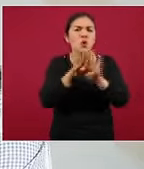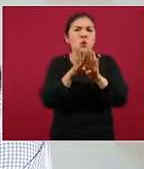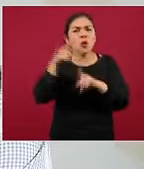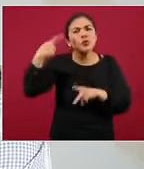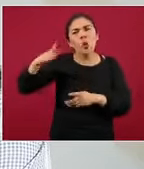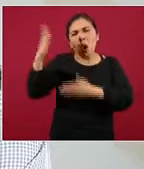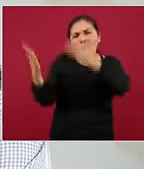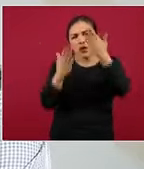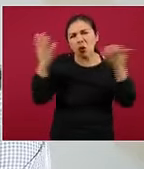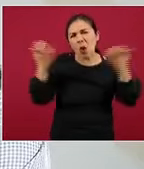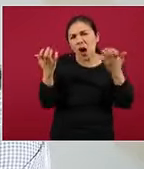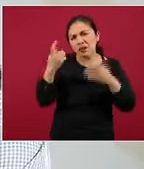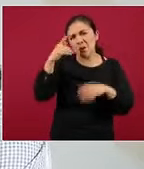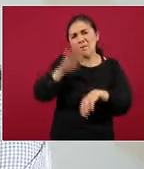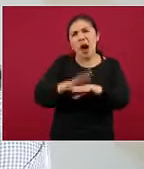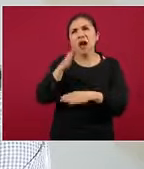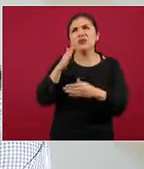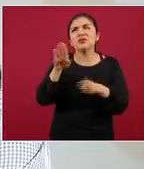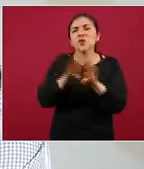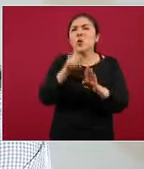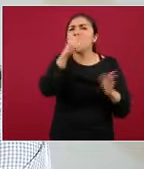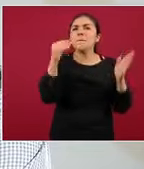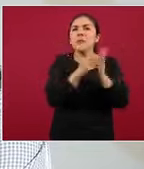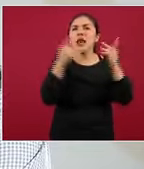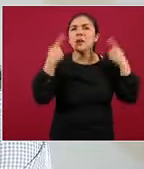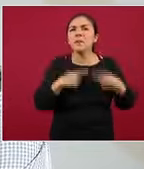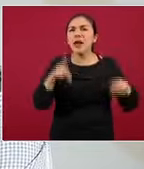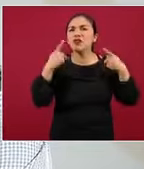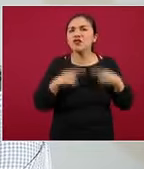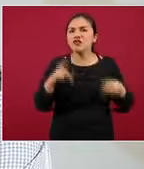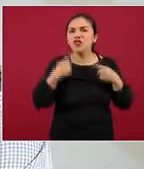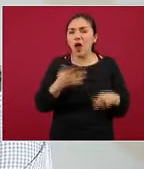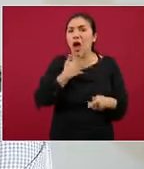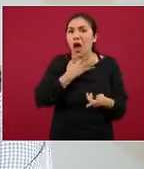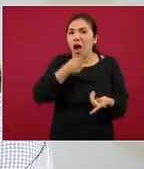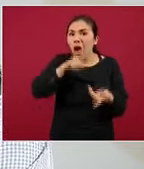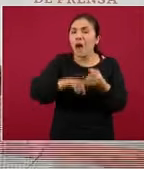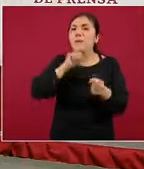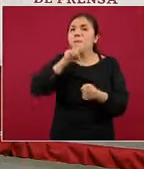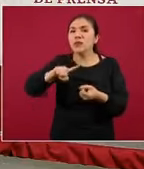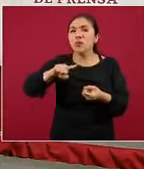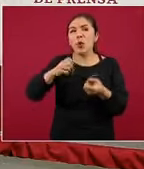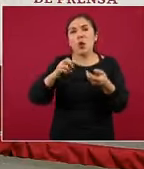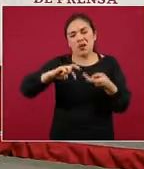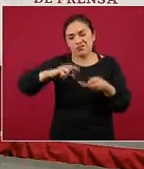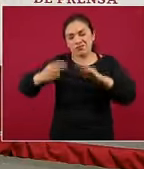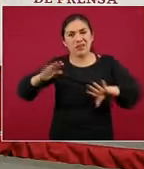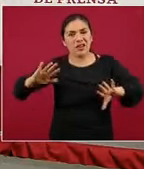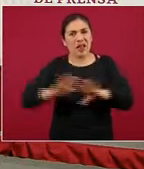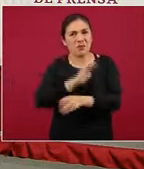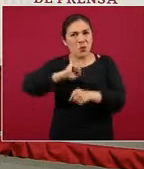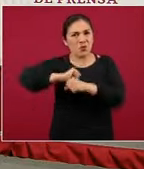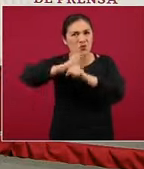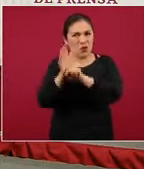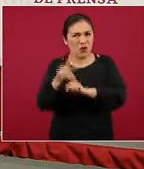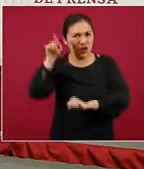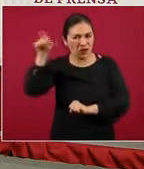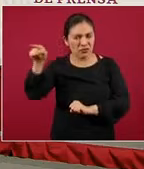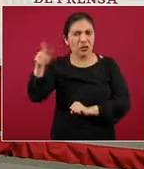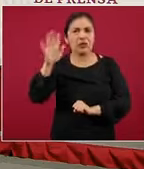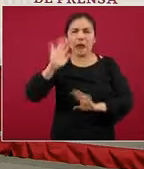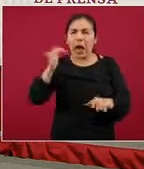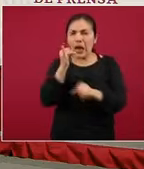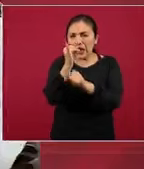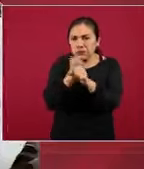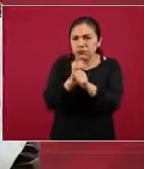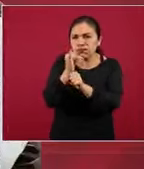estudios que lleva de un poco más de 1,000 casos que tienen esta variante confirmada y a las cuales entonces han investigado y